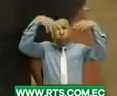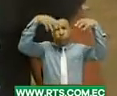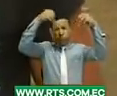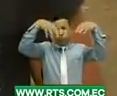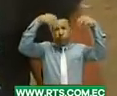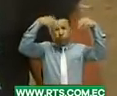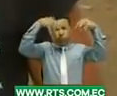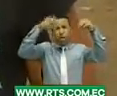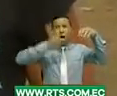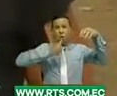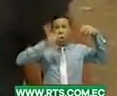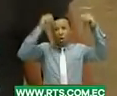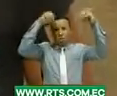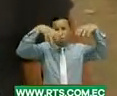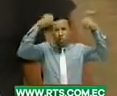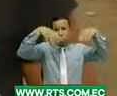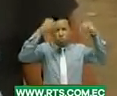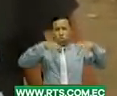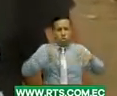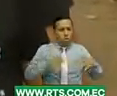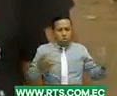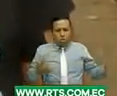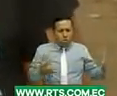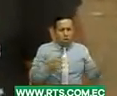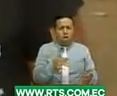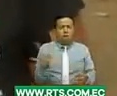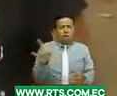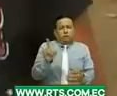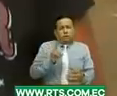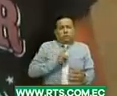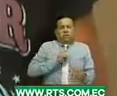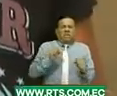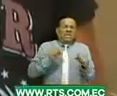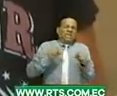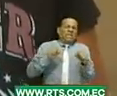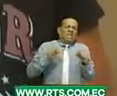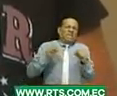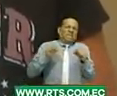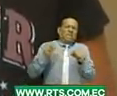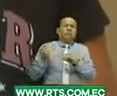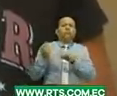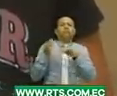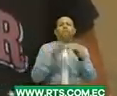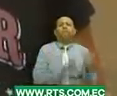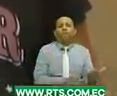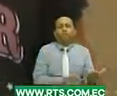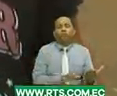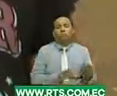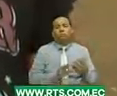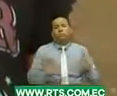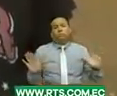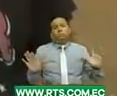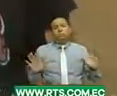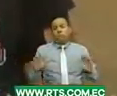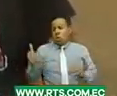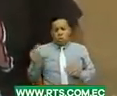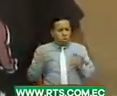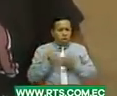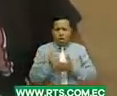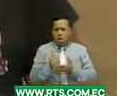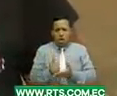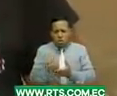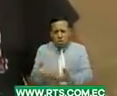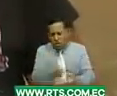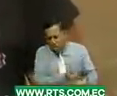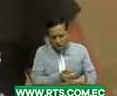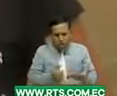nosotros quisimos dar los primeros auxilios, ya mi nieto lo desprendieron porque lo jalaron con un cabito y a mi nieto cuando se desprendió solito, ya mi nieto estaba